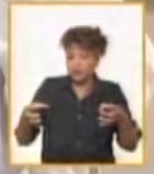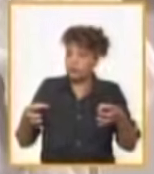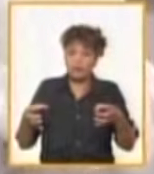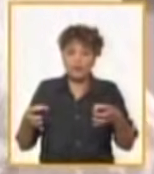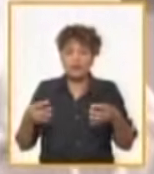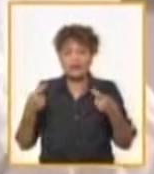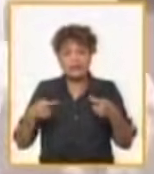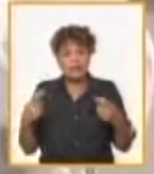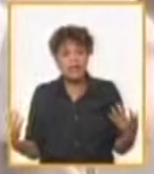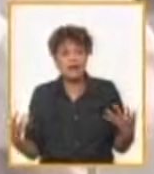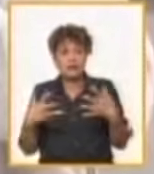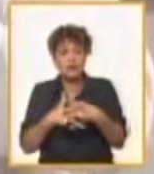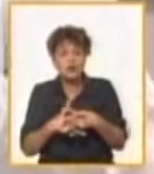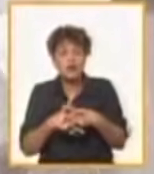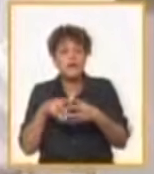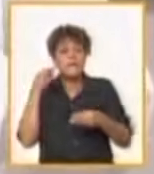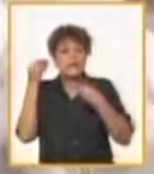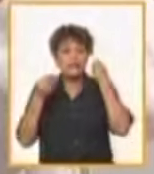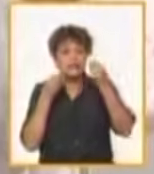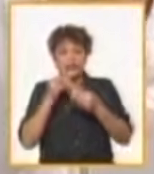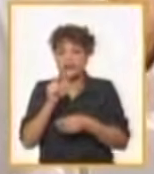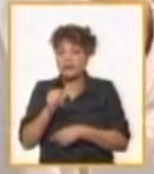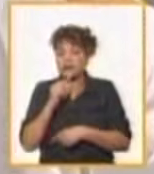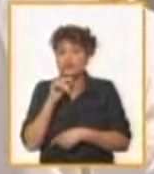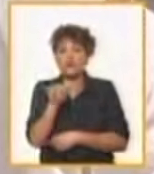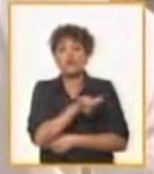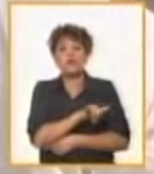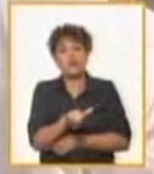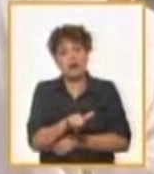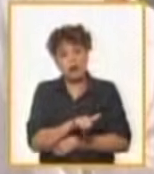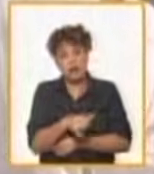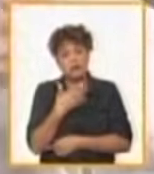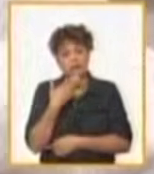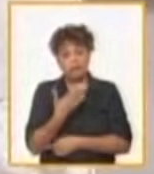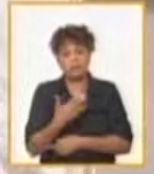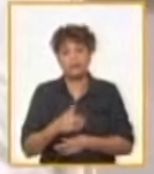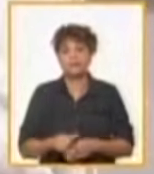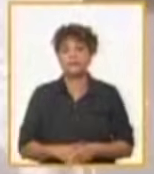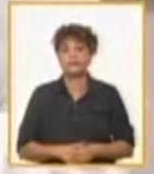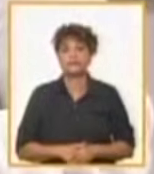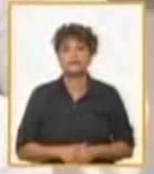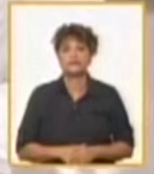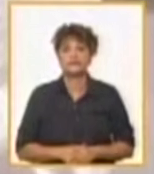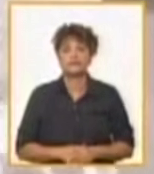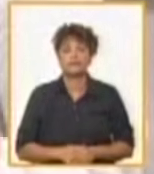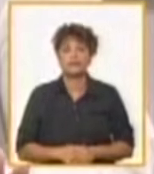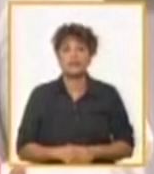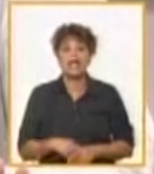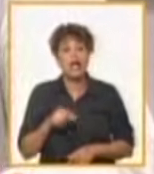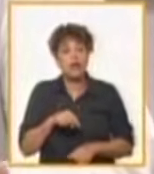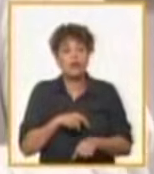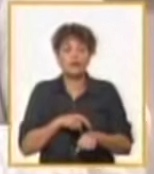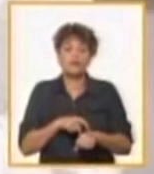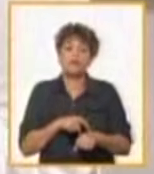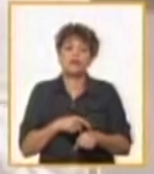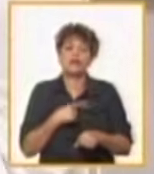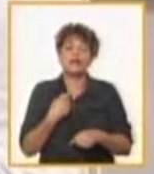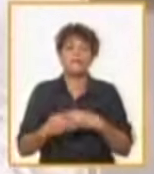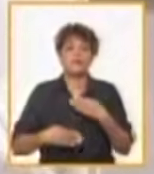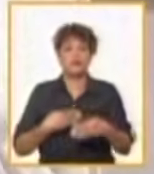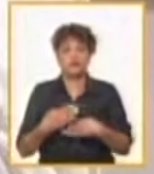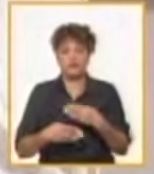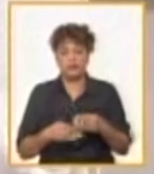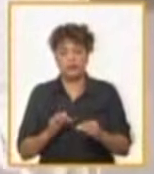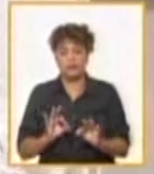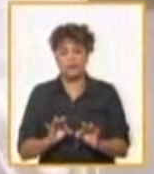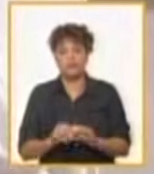y raciocinio a las personas y luego a las colectividades? Estamos en ese mundo. Y yo